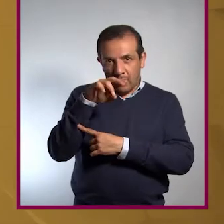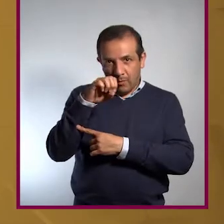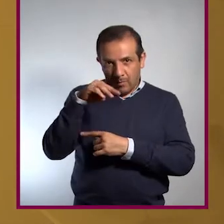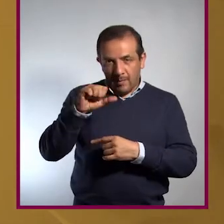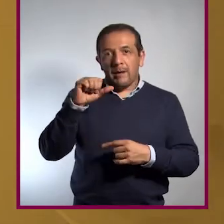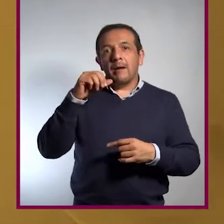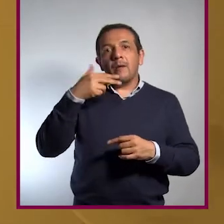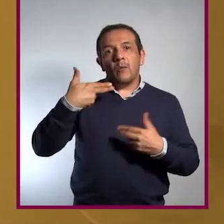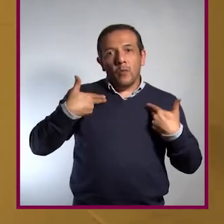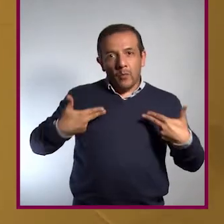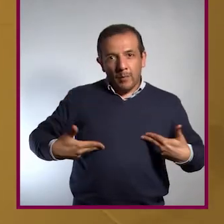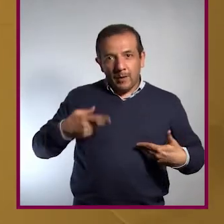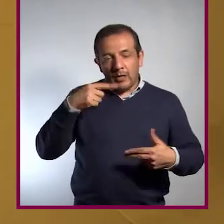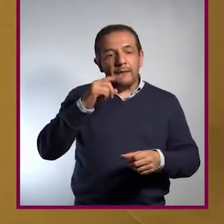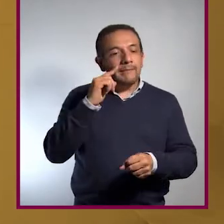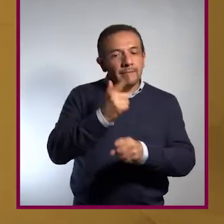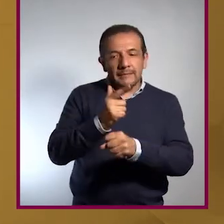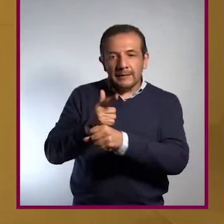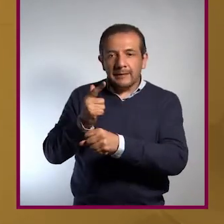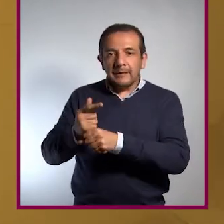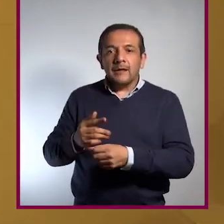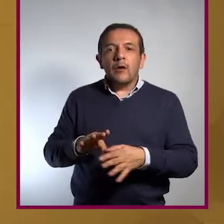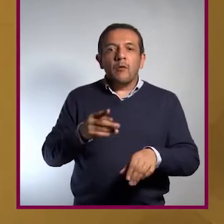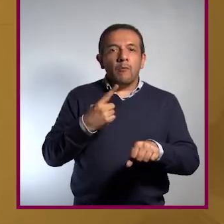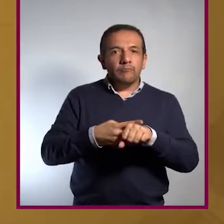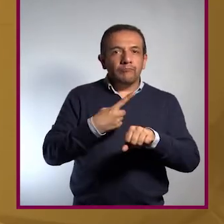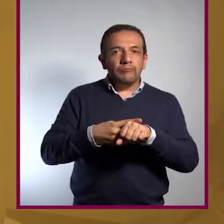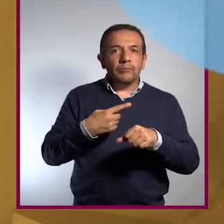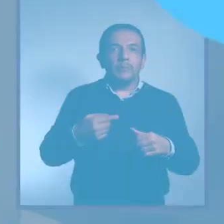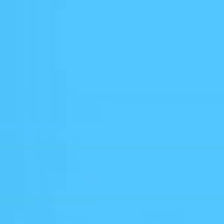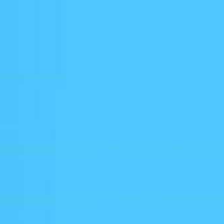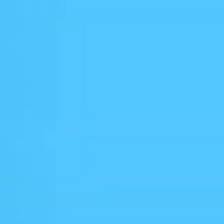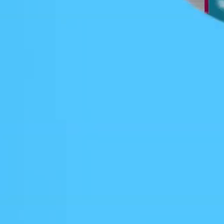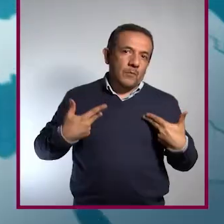humano y tratar enfermedades y padecimientos que afectan a la humanidad.